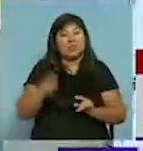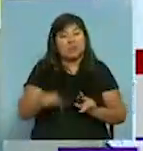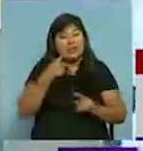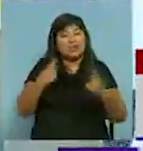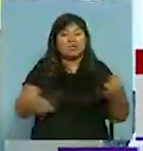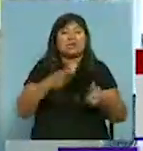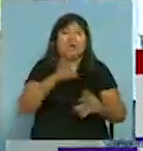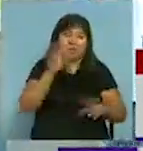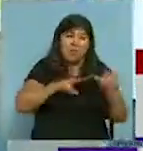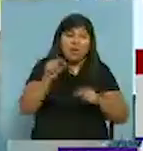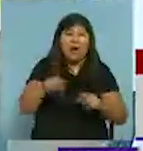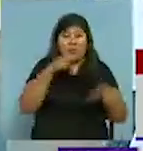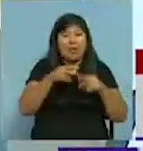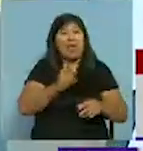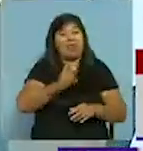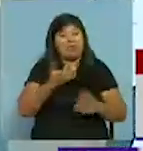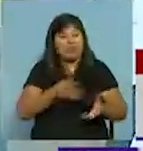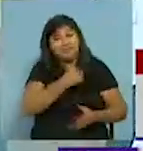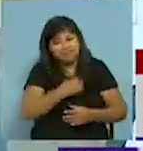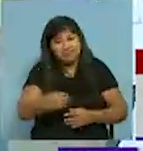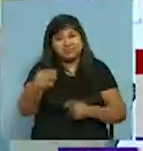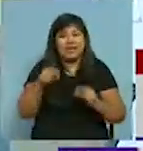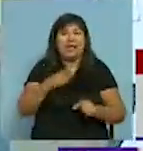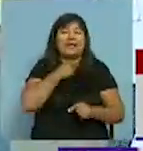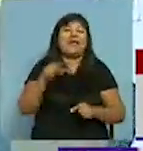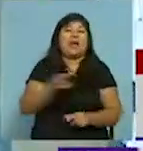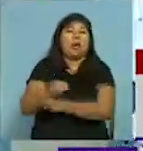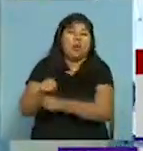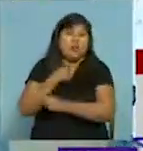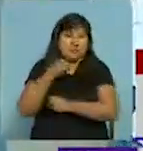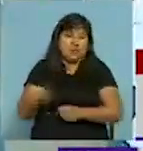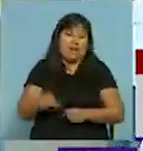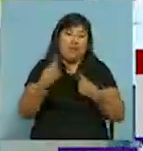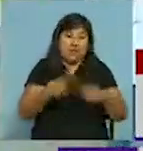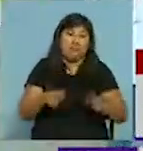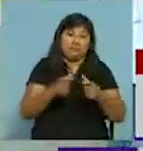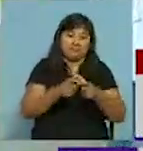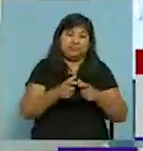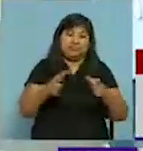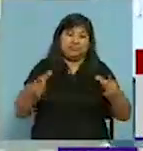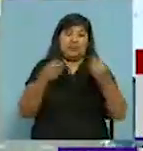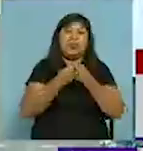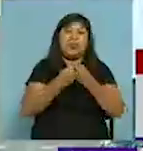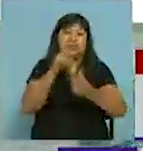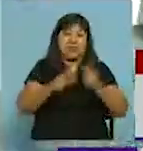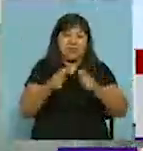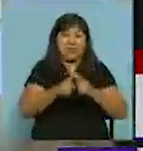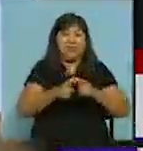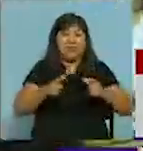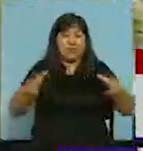este espacio estos comedores para que para poder alimentarlo a sus niños pero si ha aumentado el número muchísimas gracias